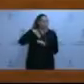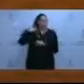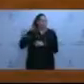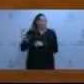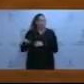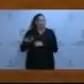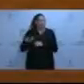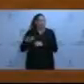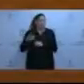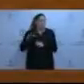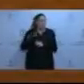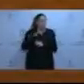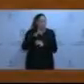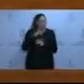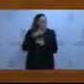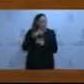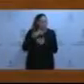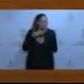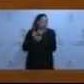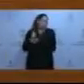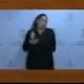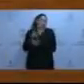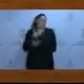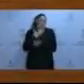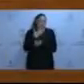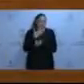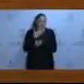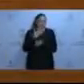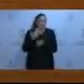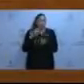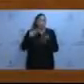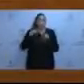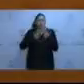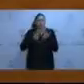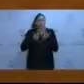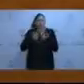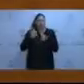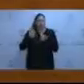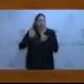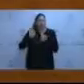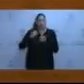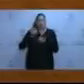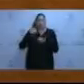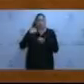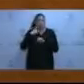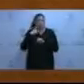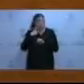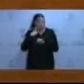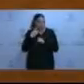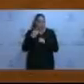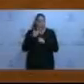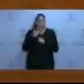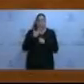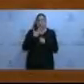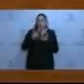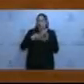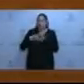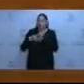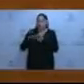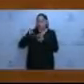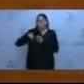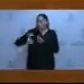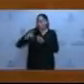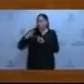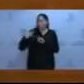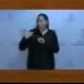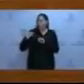término rural en núcleos como Cangas de Narcea o Navia. Por otro lado, paralelamente y muy relacionado con lo anterior, sabemos